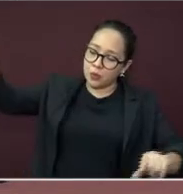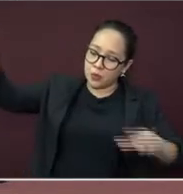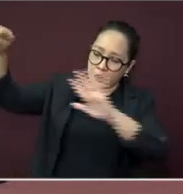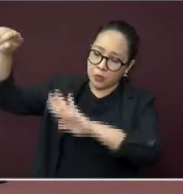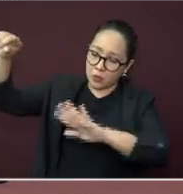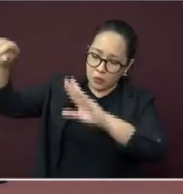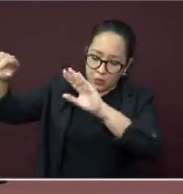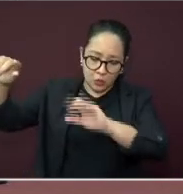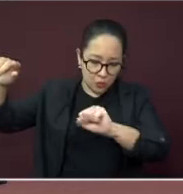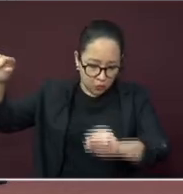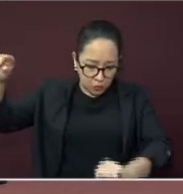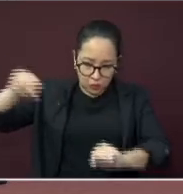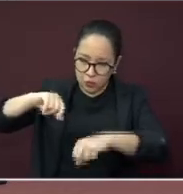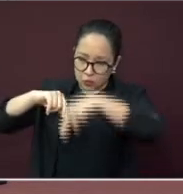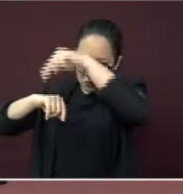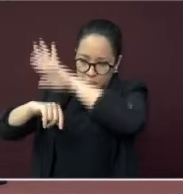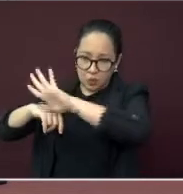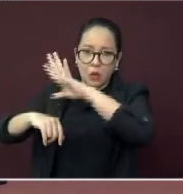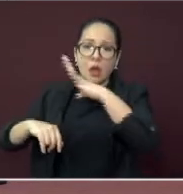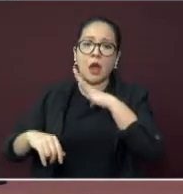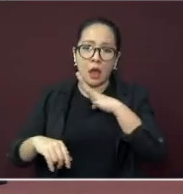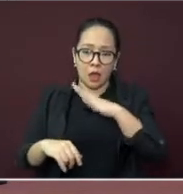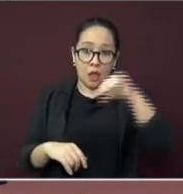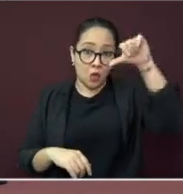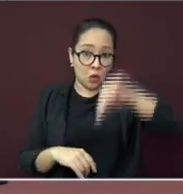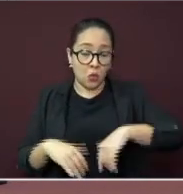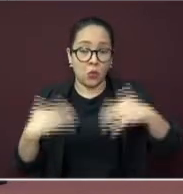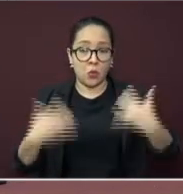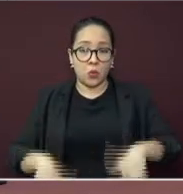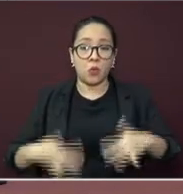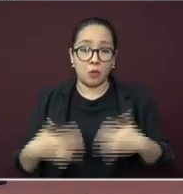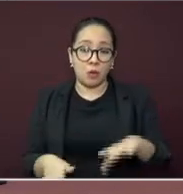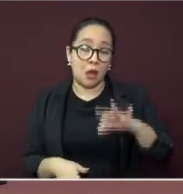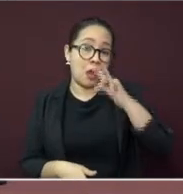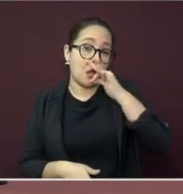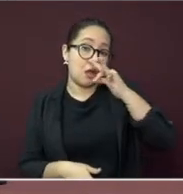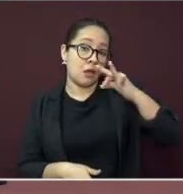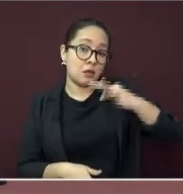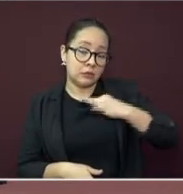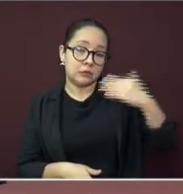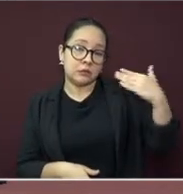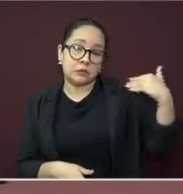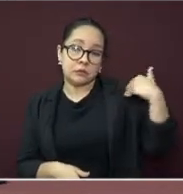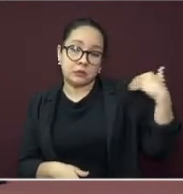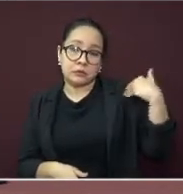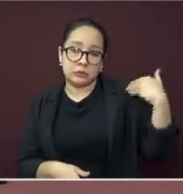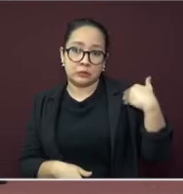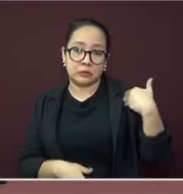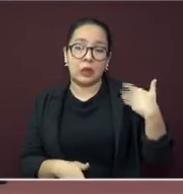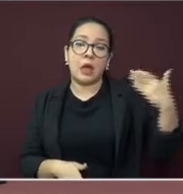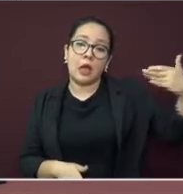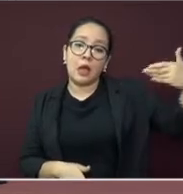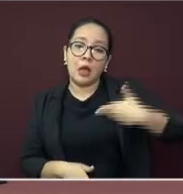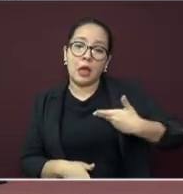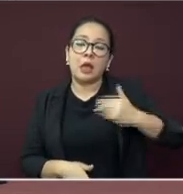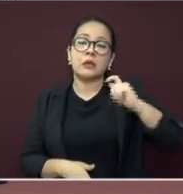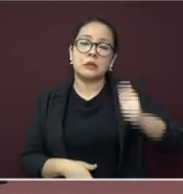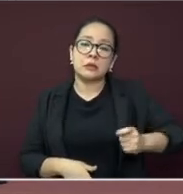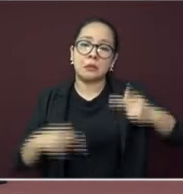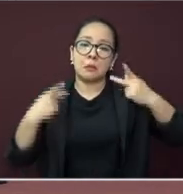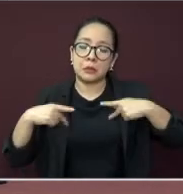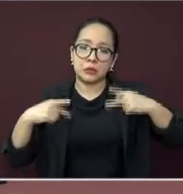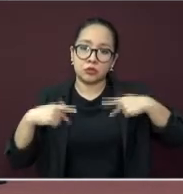donde justamente hoy fuimos informados de una petición legítima de ciudadanos